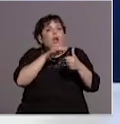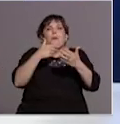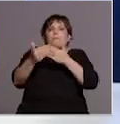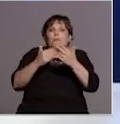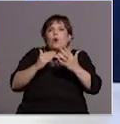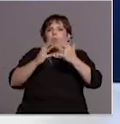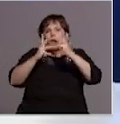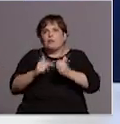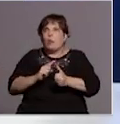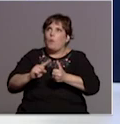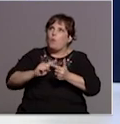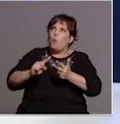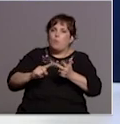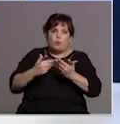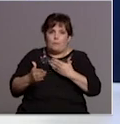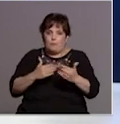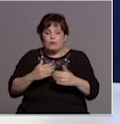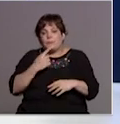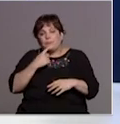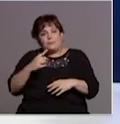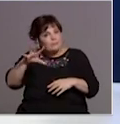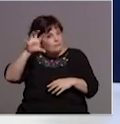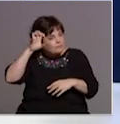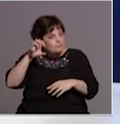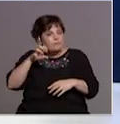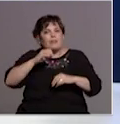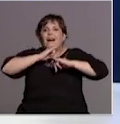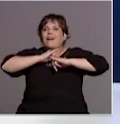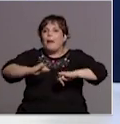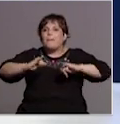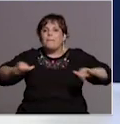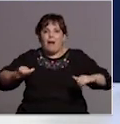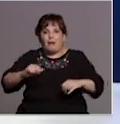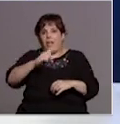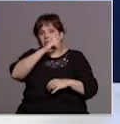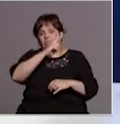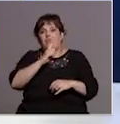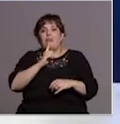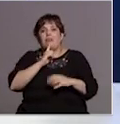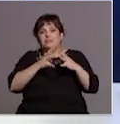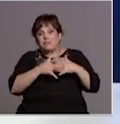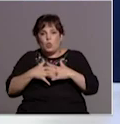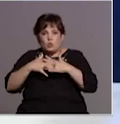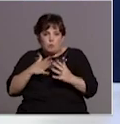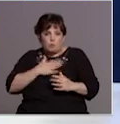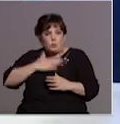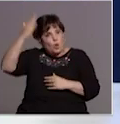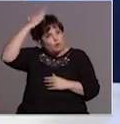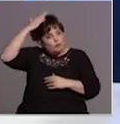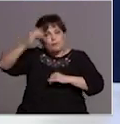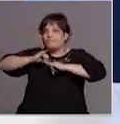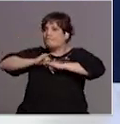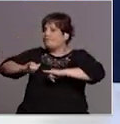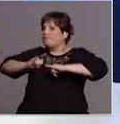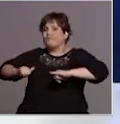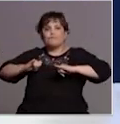evolución en el caso de hay que recordar lo que fue la campaña para las internas para trump hizo su campaña totalmente